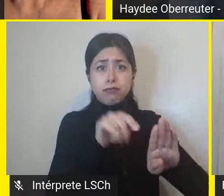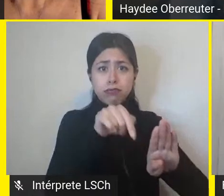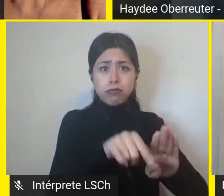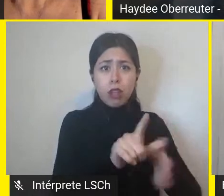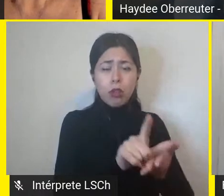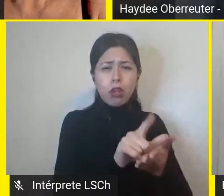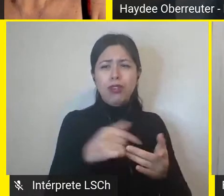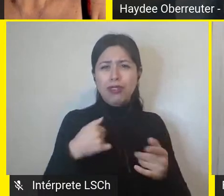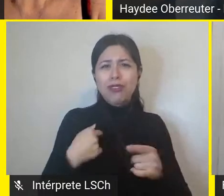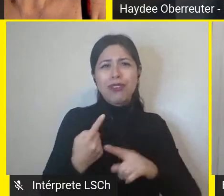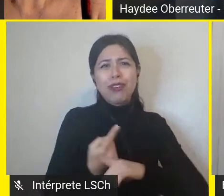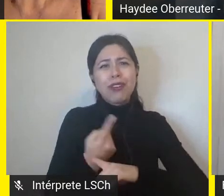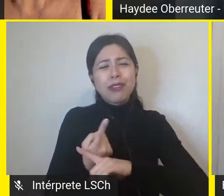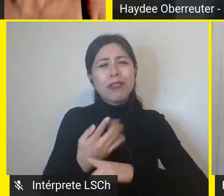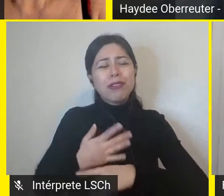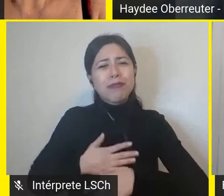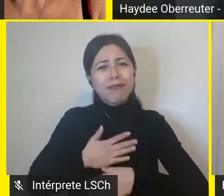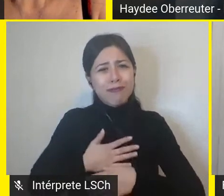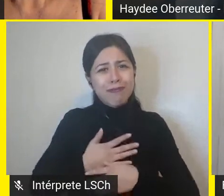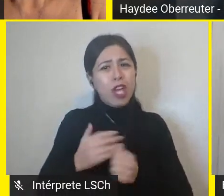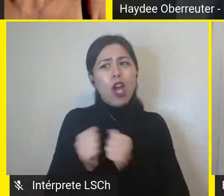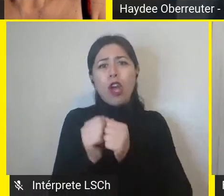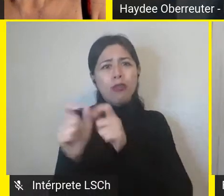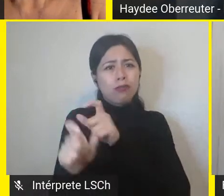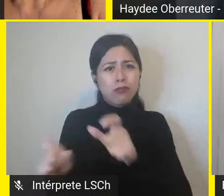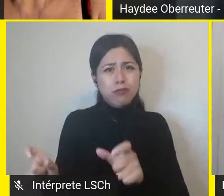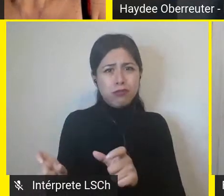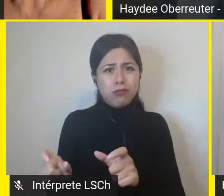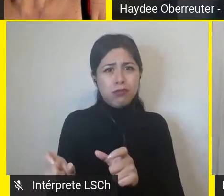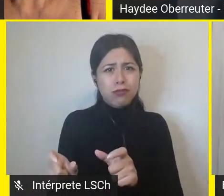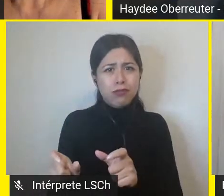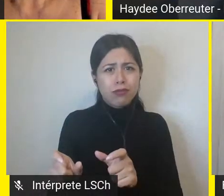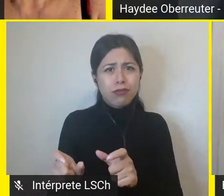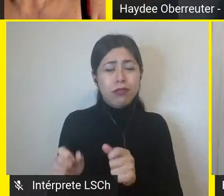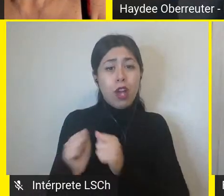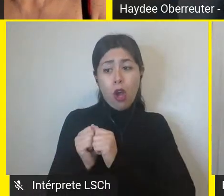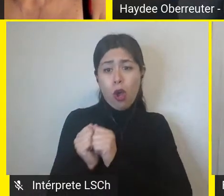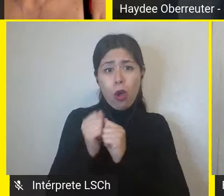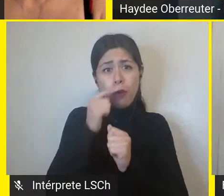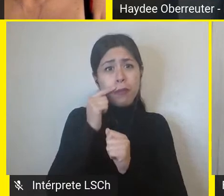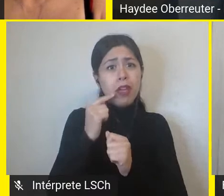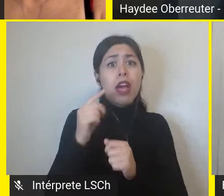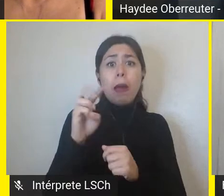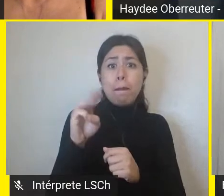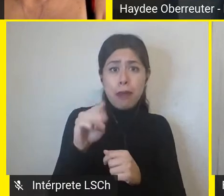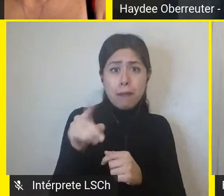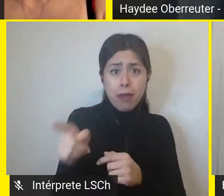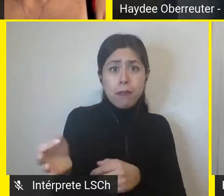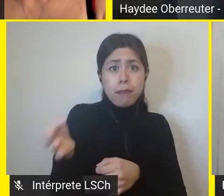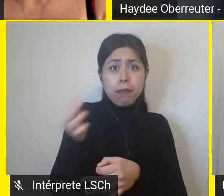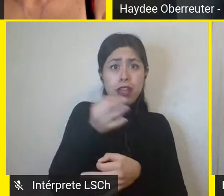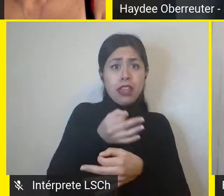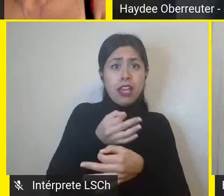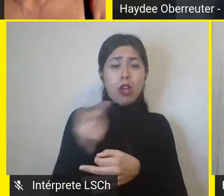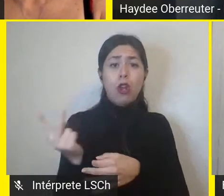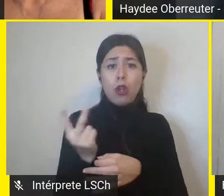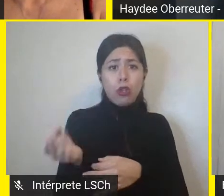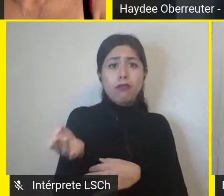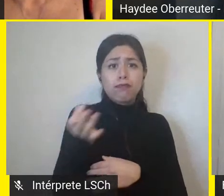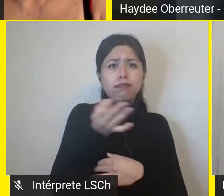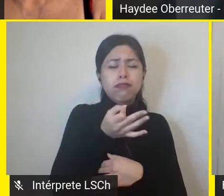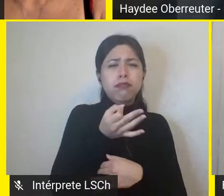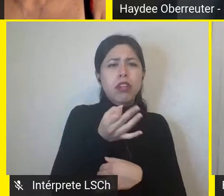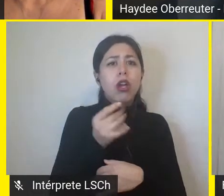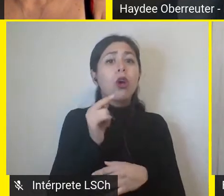míos. Ambos me dijeron, tanto mi compañero como mi madre, me dijeron: usted ha dicho que